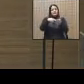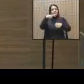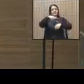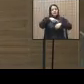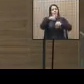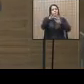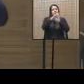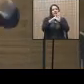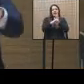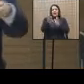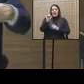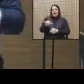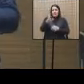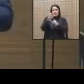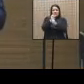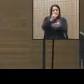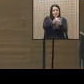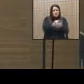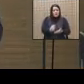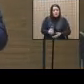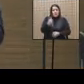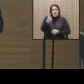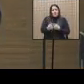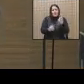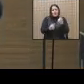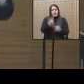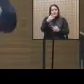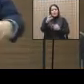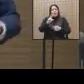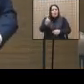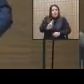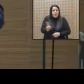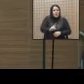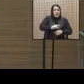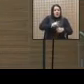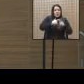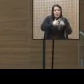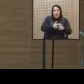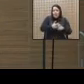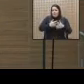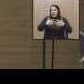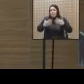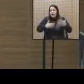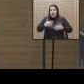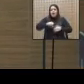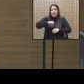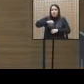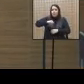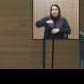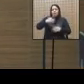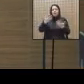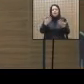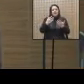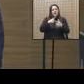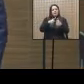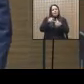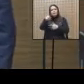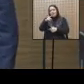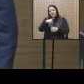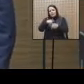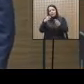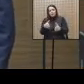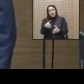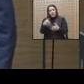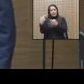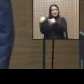en eso. Uno a uno, urge, corra, ¿Usted es un diputado